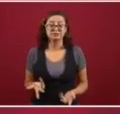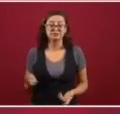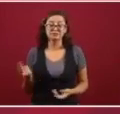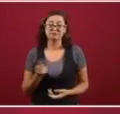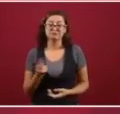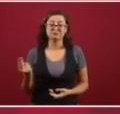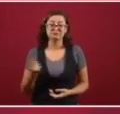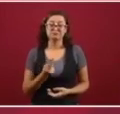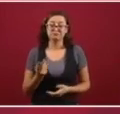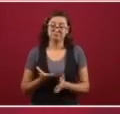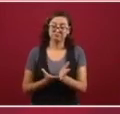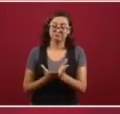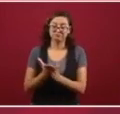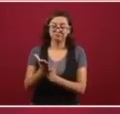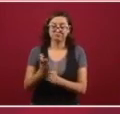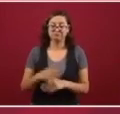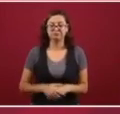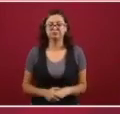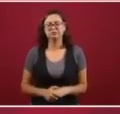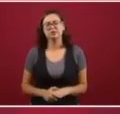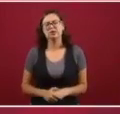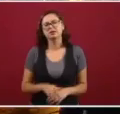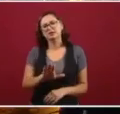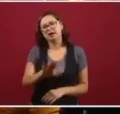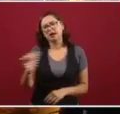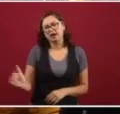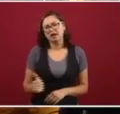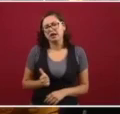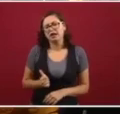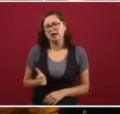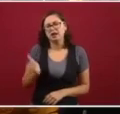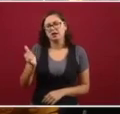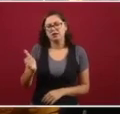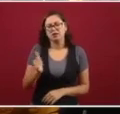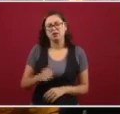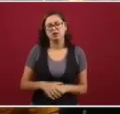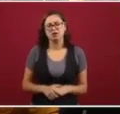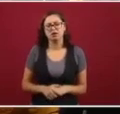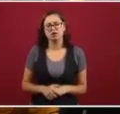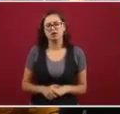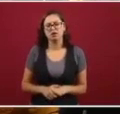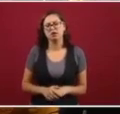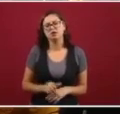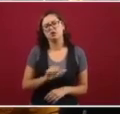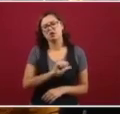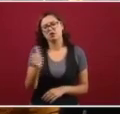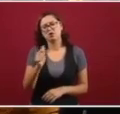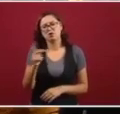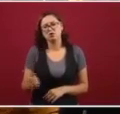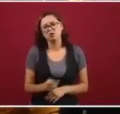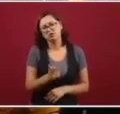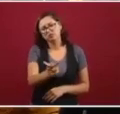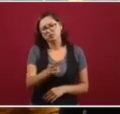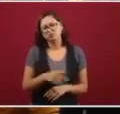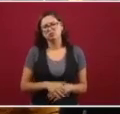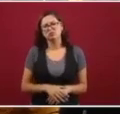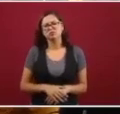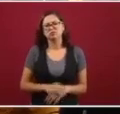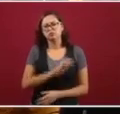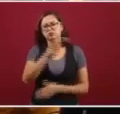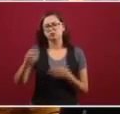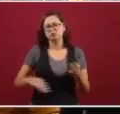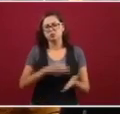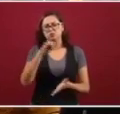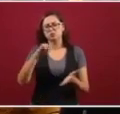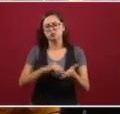y rectos. Aprovechando de su tiempo, voy a hacerle otra pregunta. Los municipios del sur